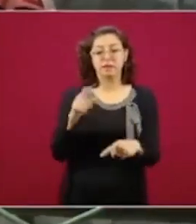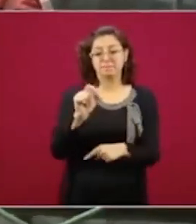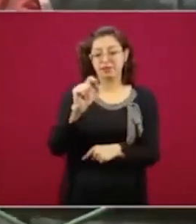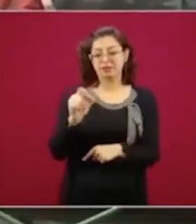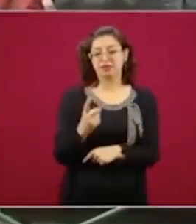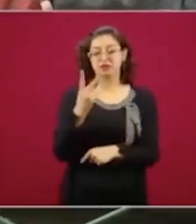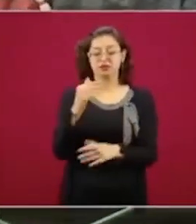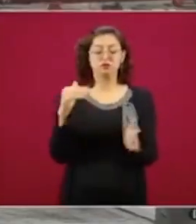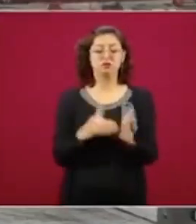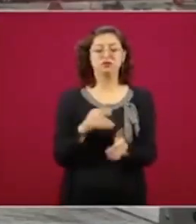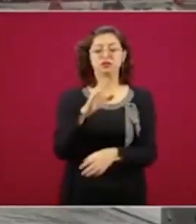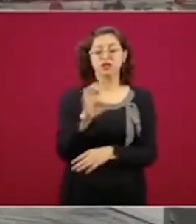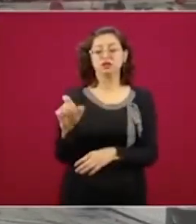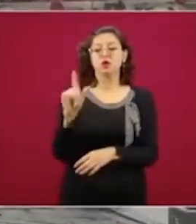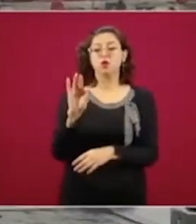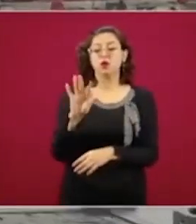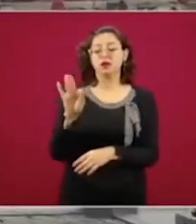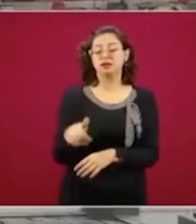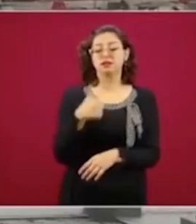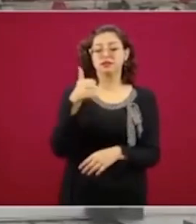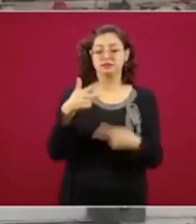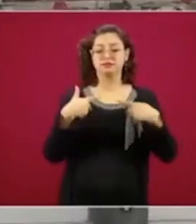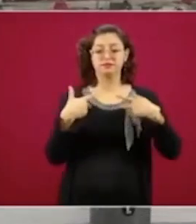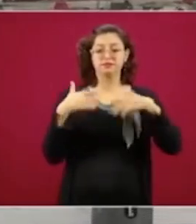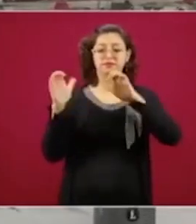22.146 empleos civiles. Faltan